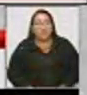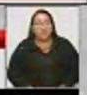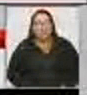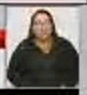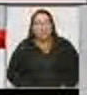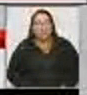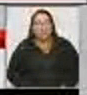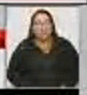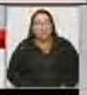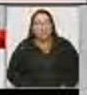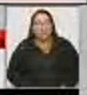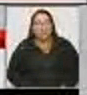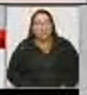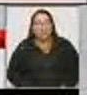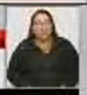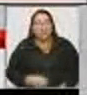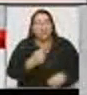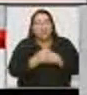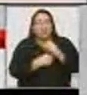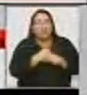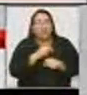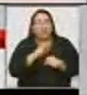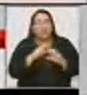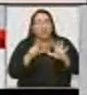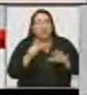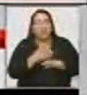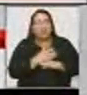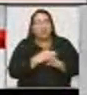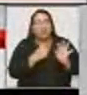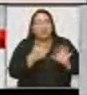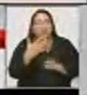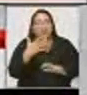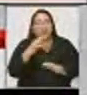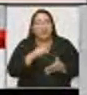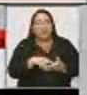año 2017 el indicador fue de